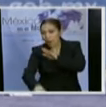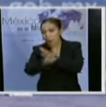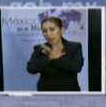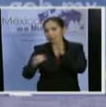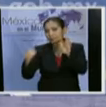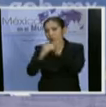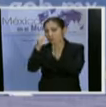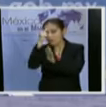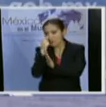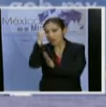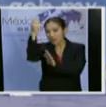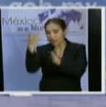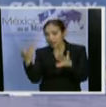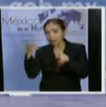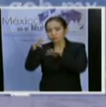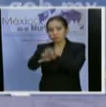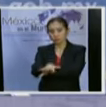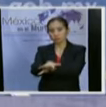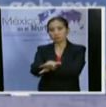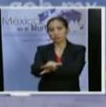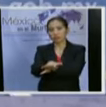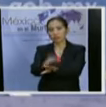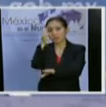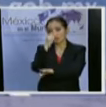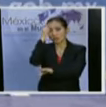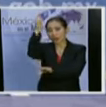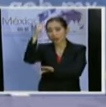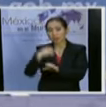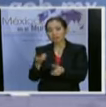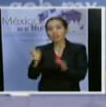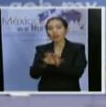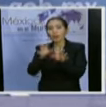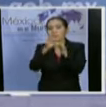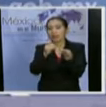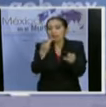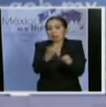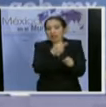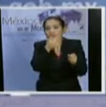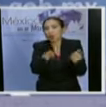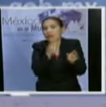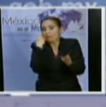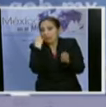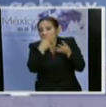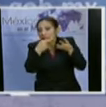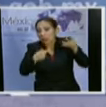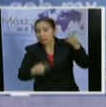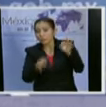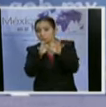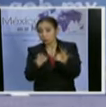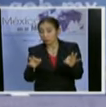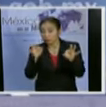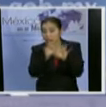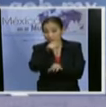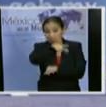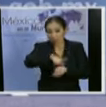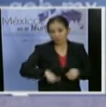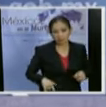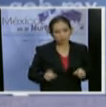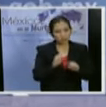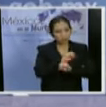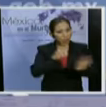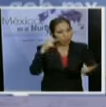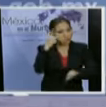sea accesible e inclusivo, que facilite la rendición de cuentas. Es decir, nos parece muy importante, creo que el gobierno tiene